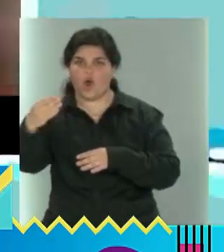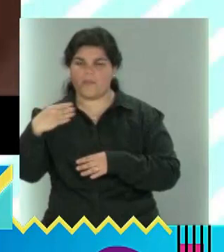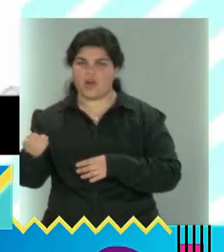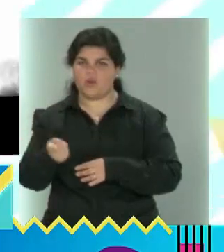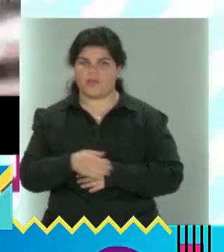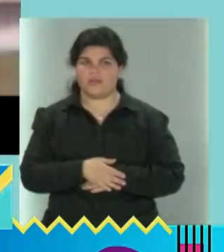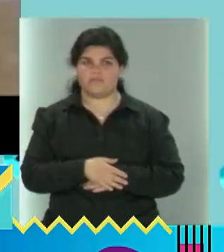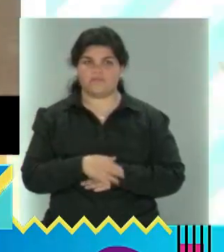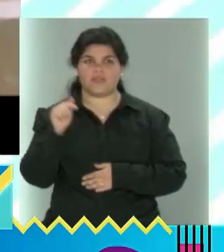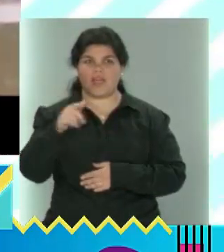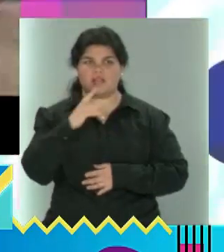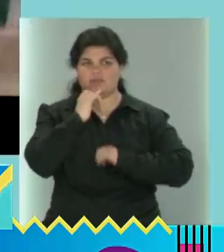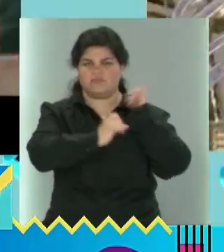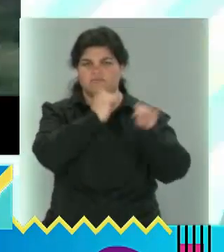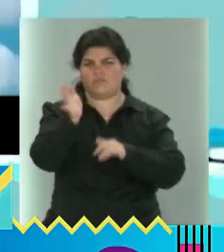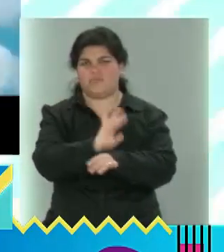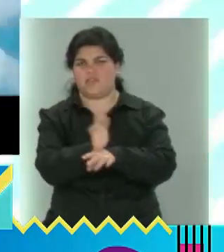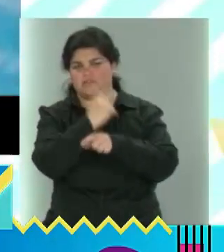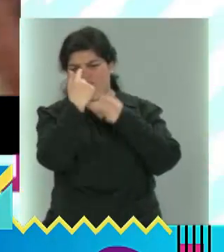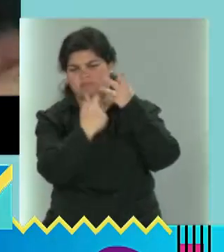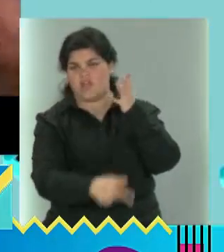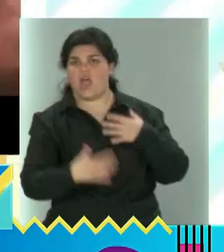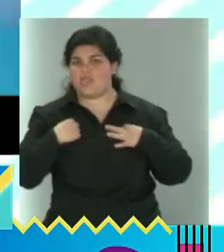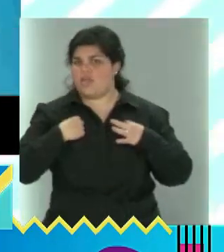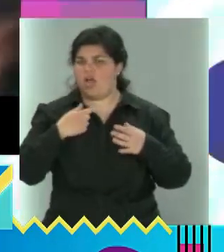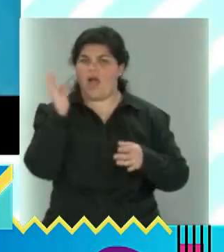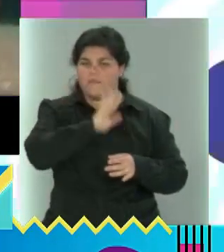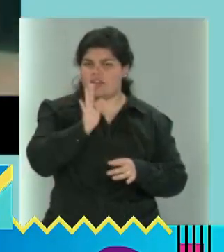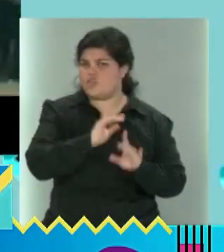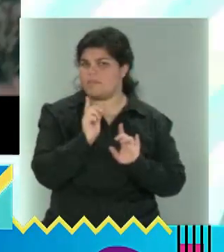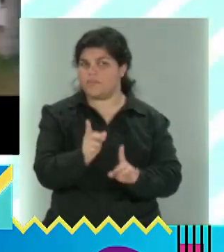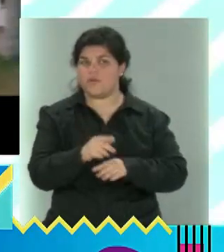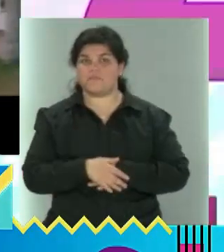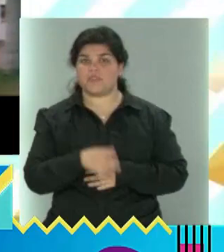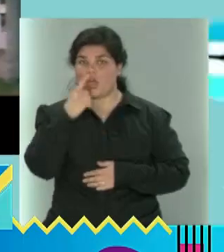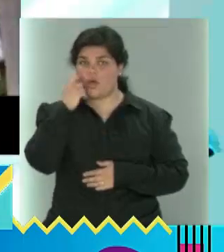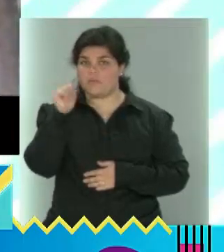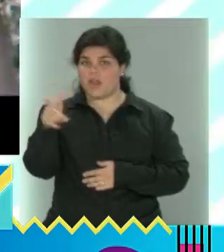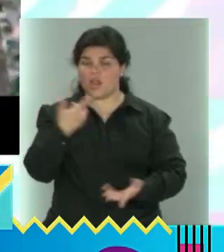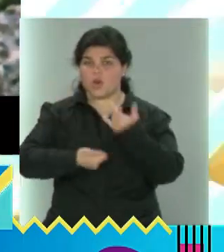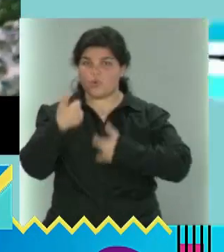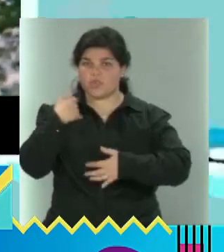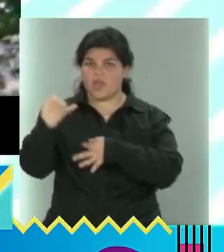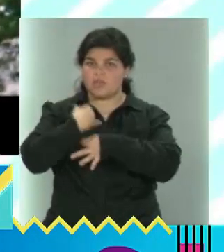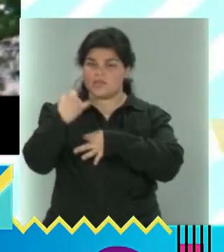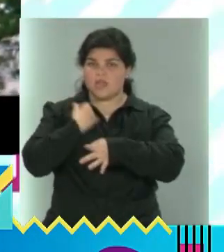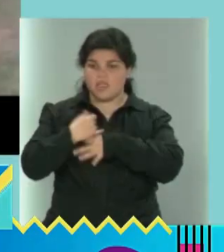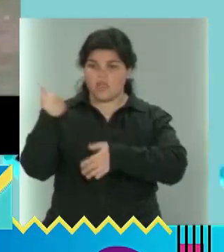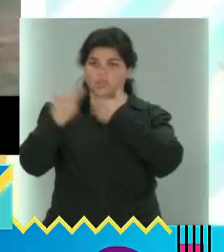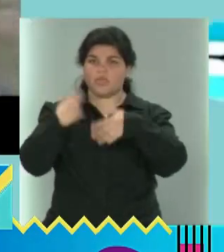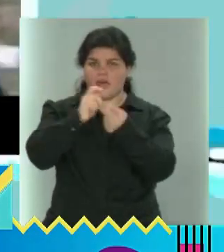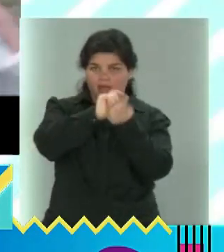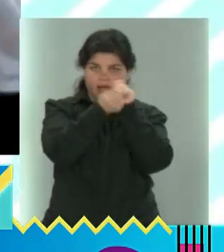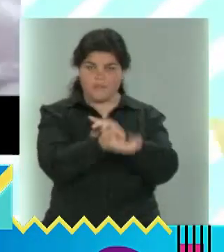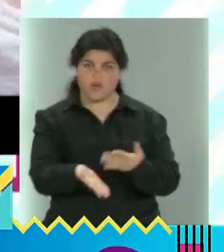hace referencia en ella en un montón de películas. Bruce Lee, con todas sus películas, nos demuestra que el arte marcial es algo vivo, algo